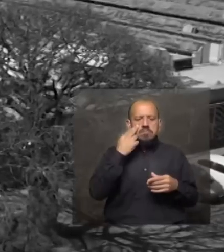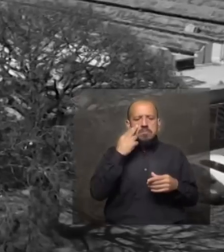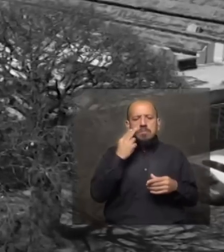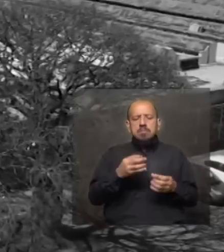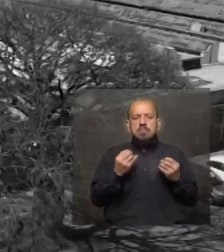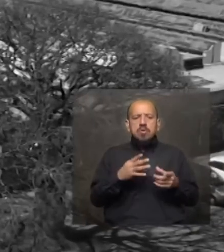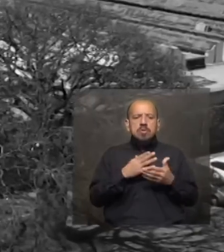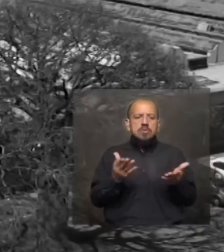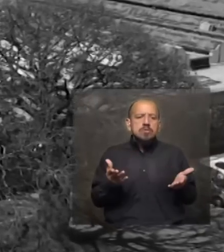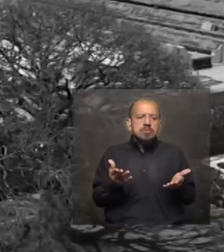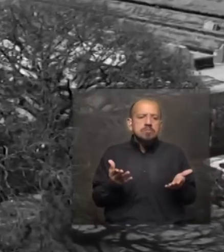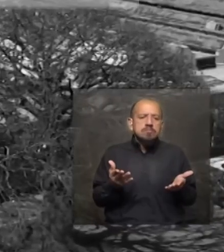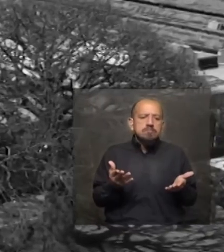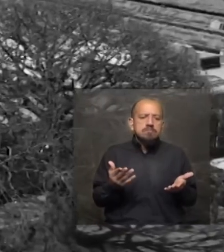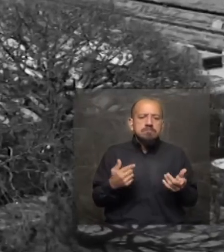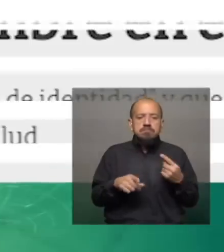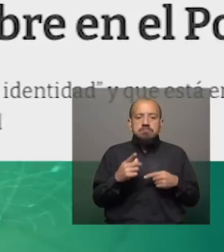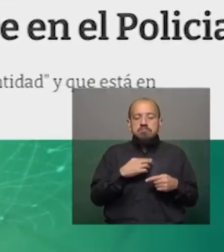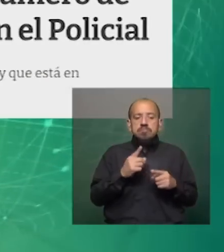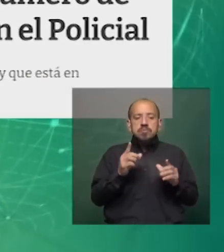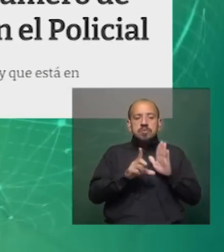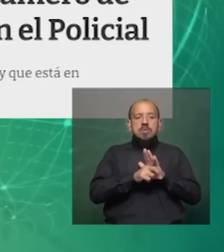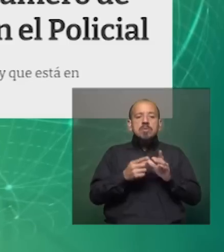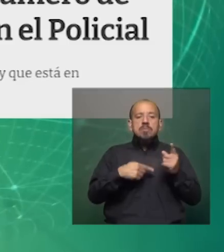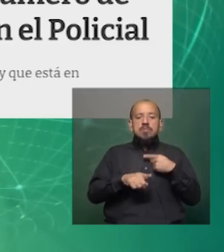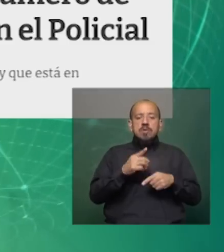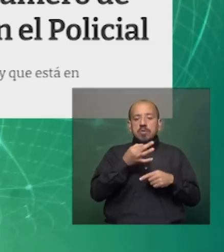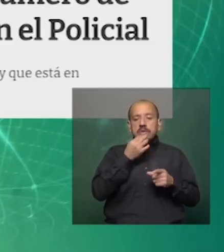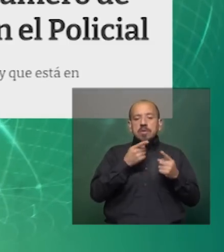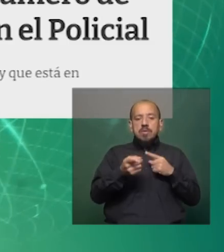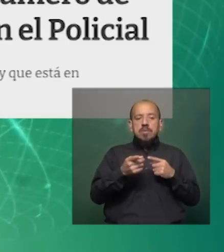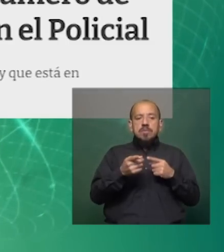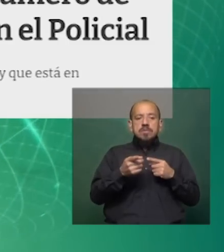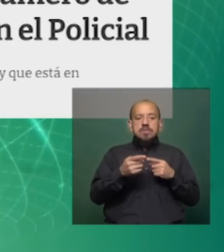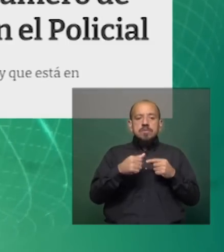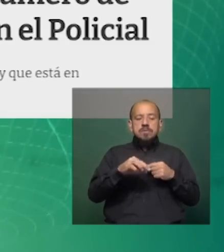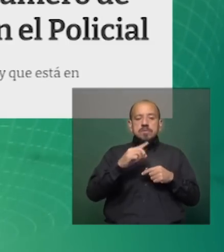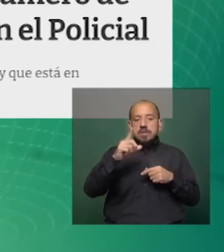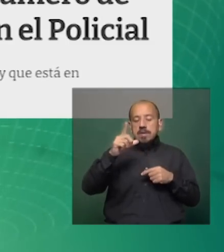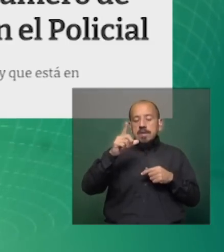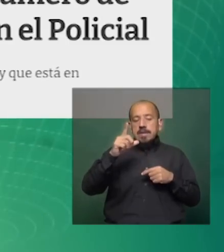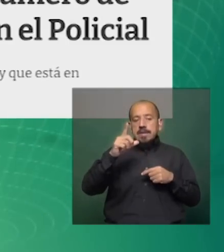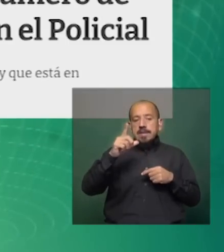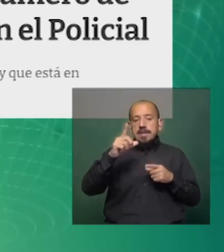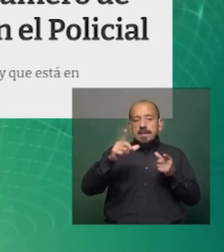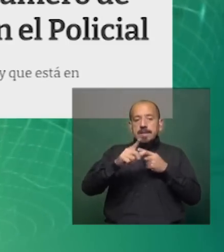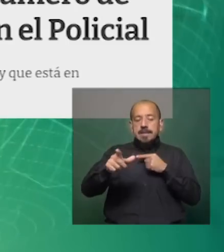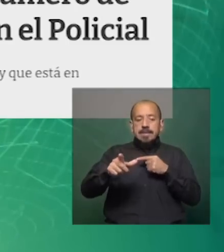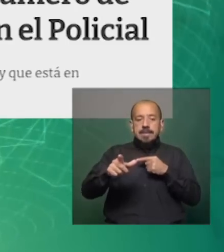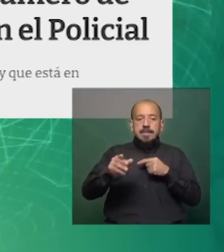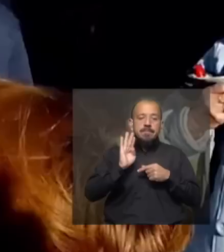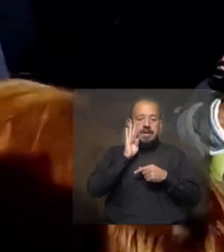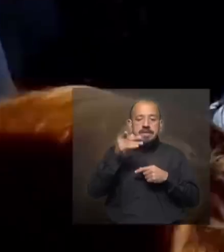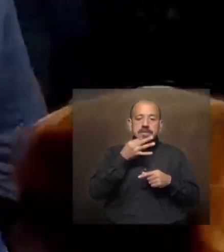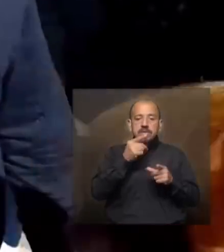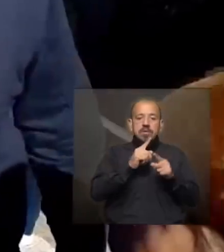no es algo que esté este ilegal sin embargo Santiago González había declarado en el diario El País la semana pasada que no se atendió en el hospital